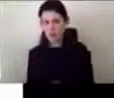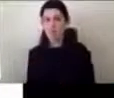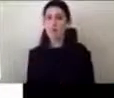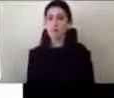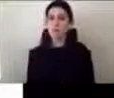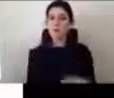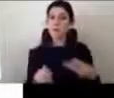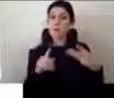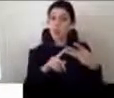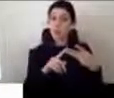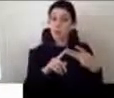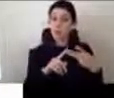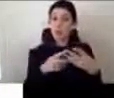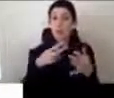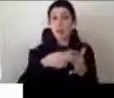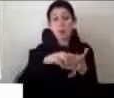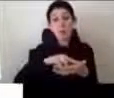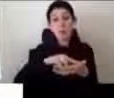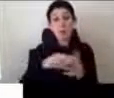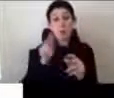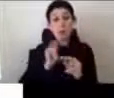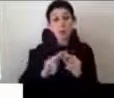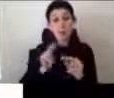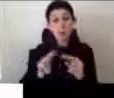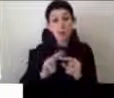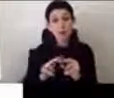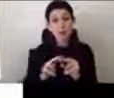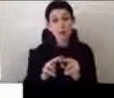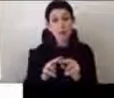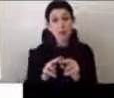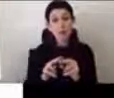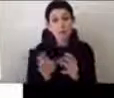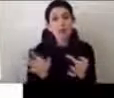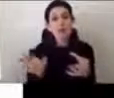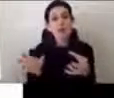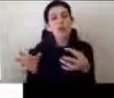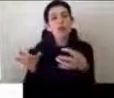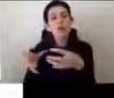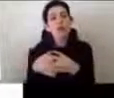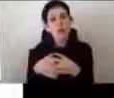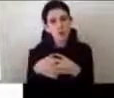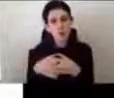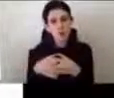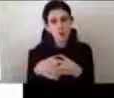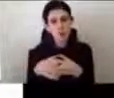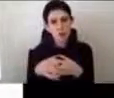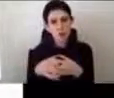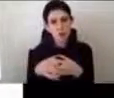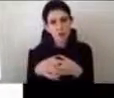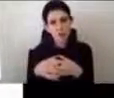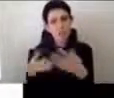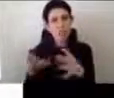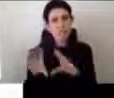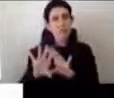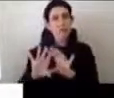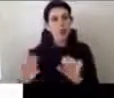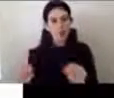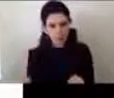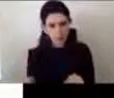Resolver problemas en forma consensuada. Esto cuando se trabaja en equipo, ¿no es cierto? Hay que consensuar